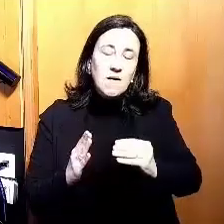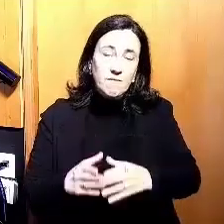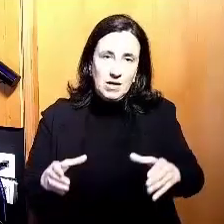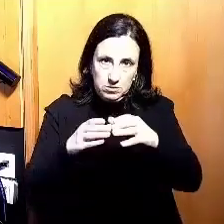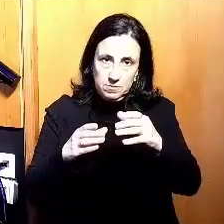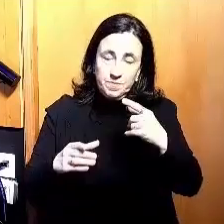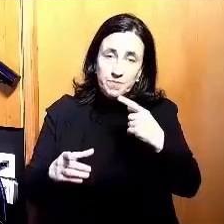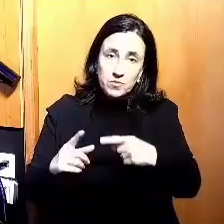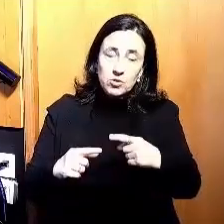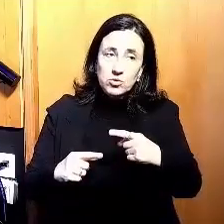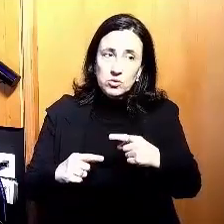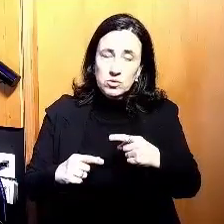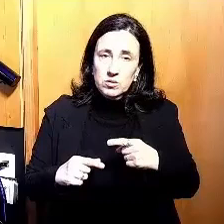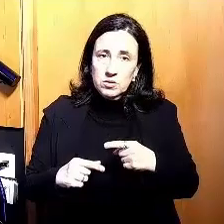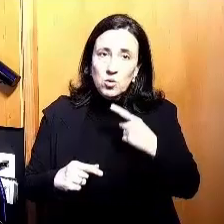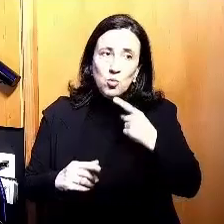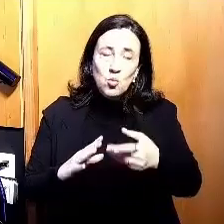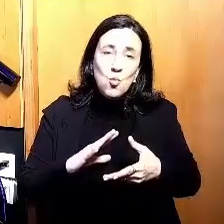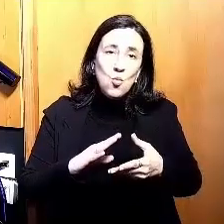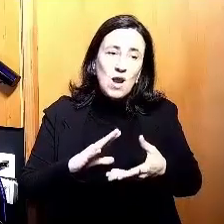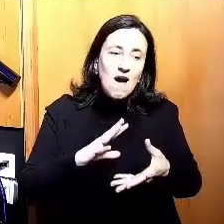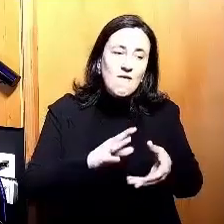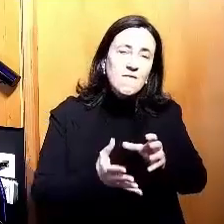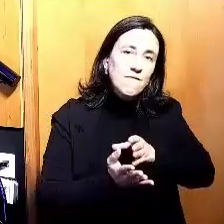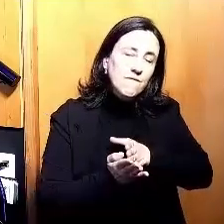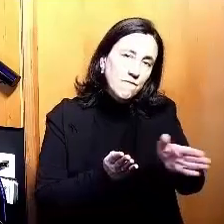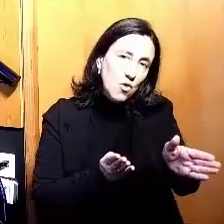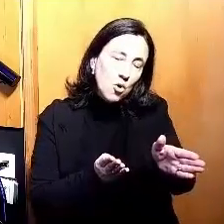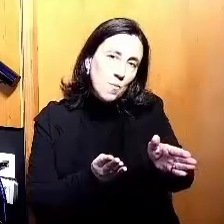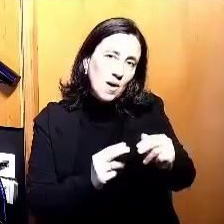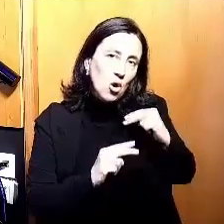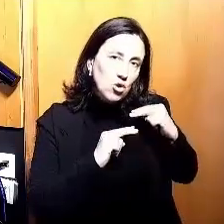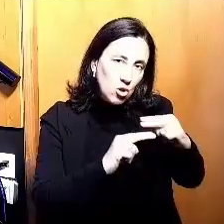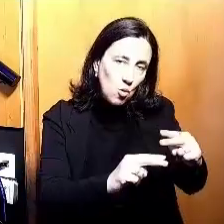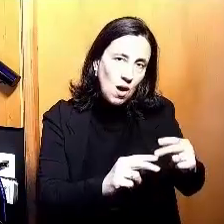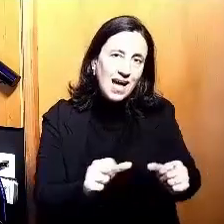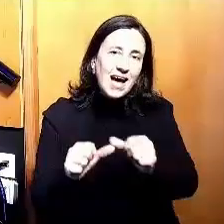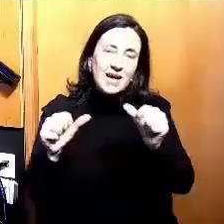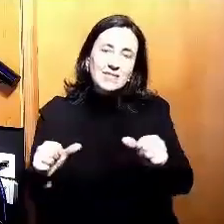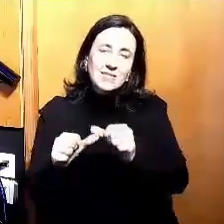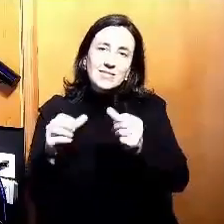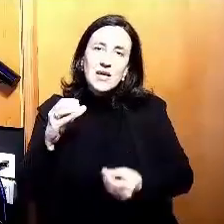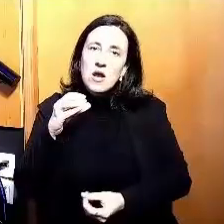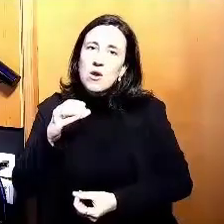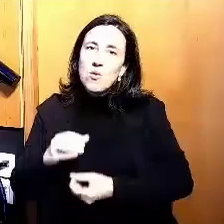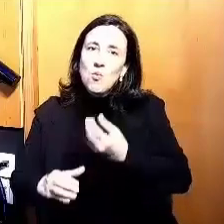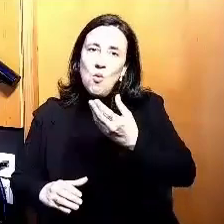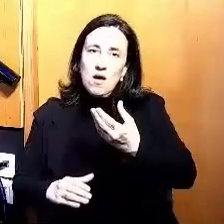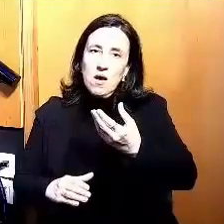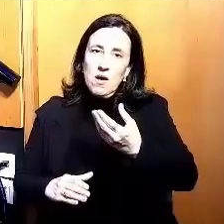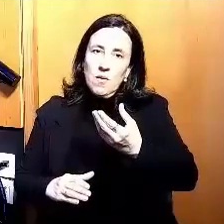ser a mesma pessoa ou fazer parte de uma mesma instância, né? Criar, acho